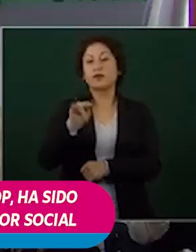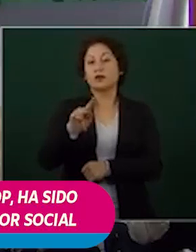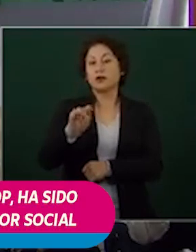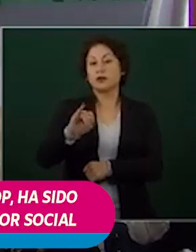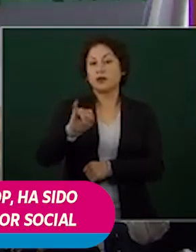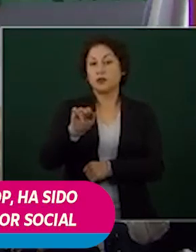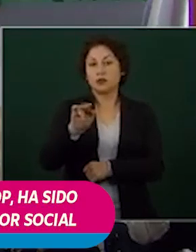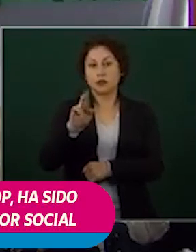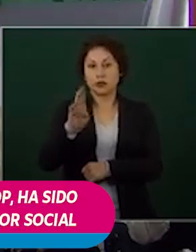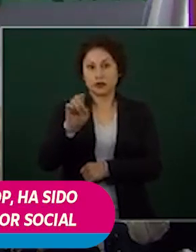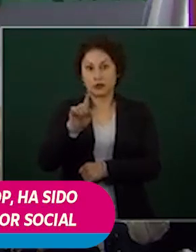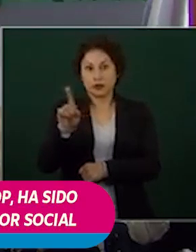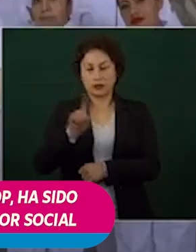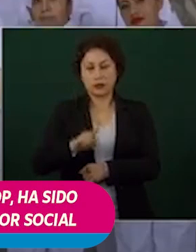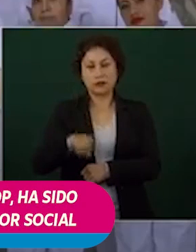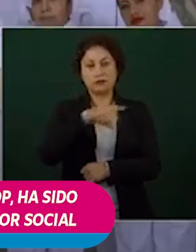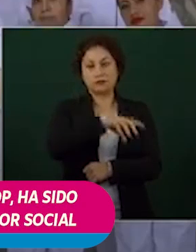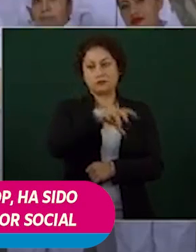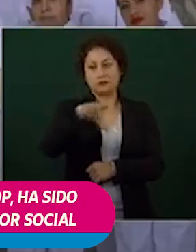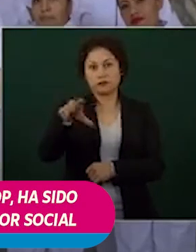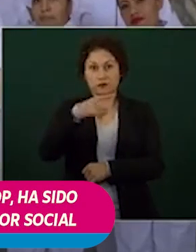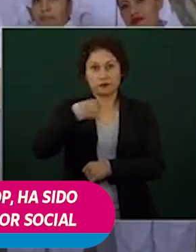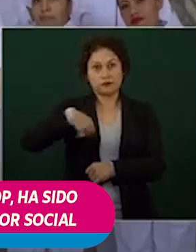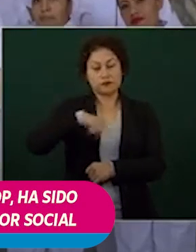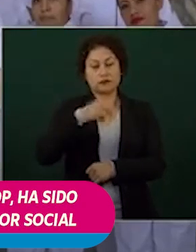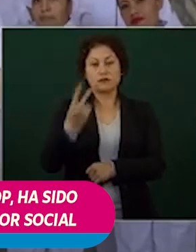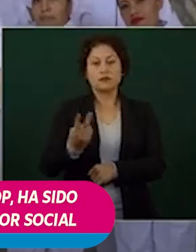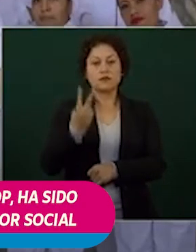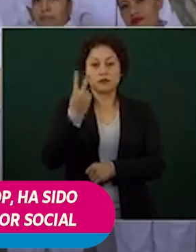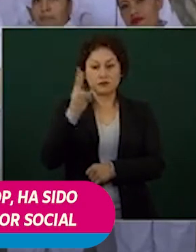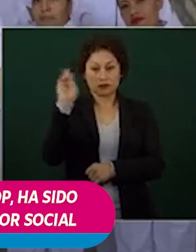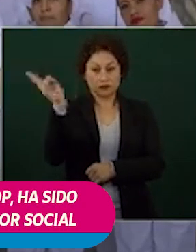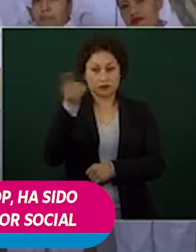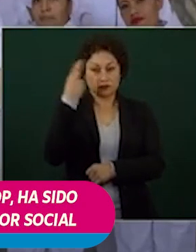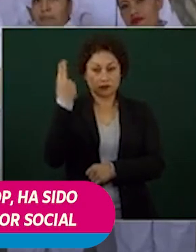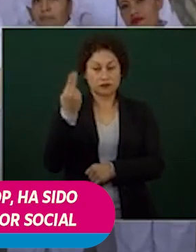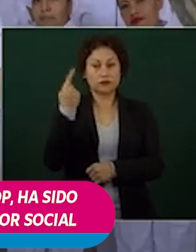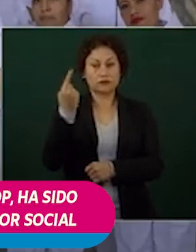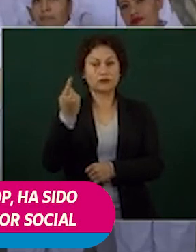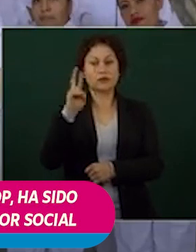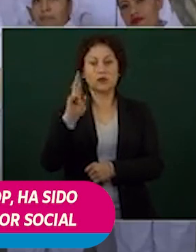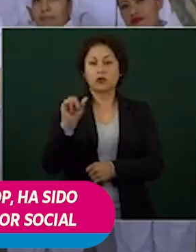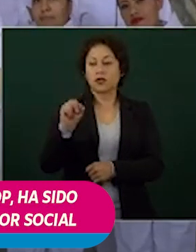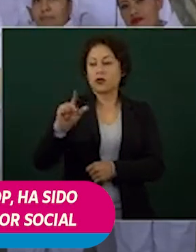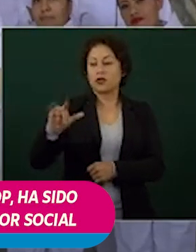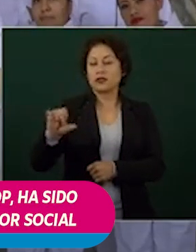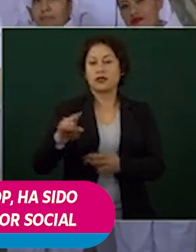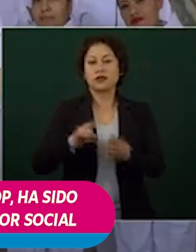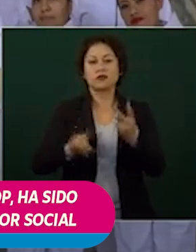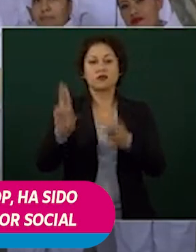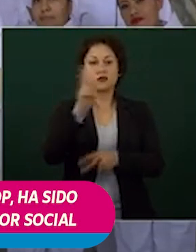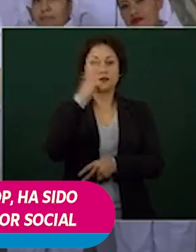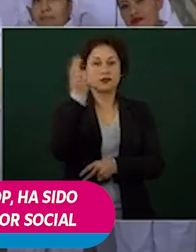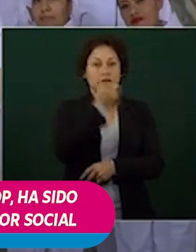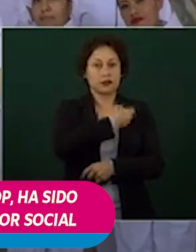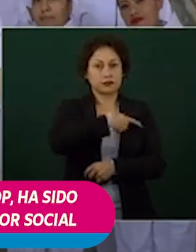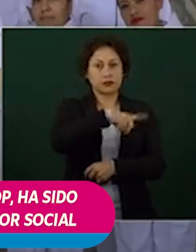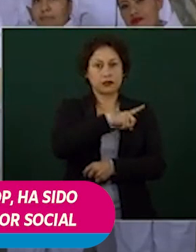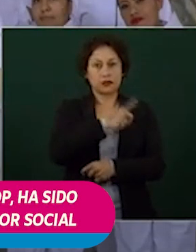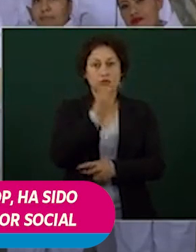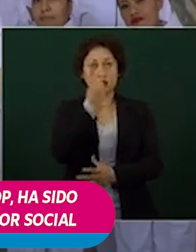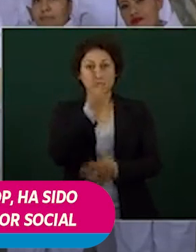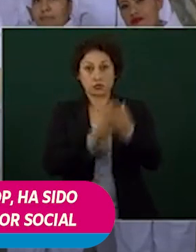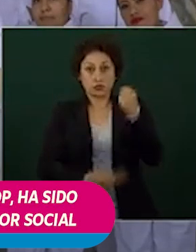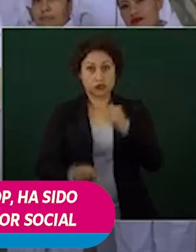Dos universidades, el Instituto de Educación Superior Rosario Castellanos, la Universidad de la Salud, que conjuntamente tienen